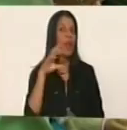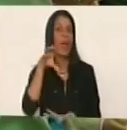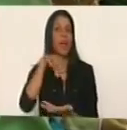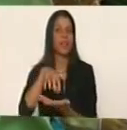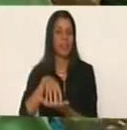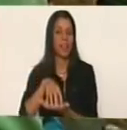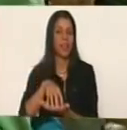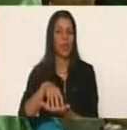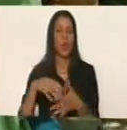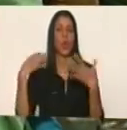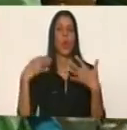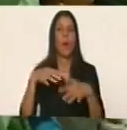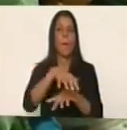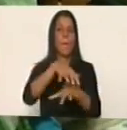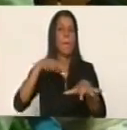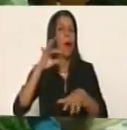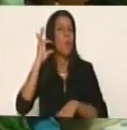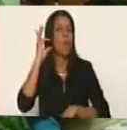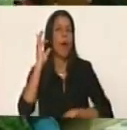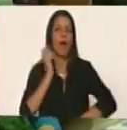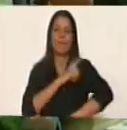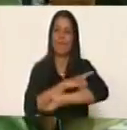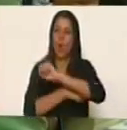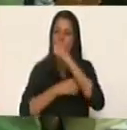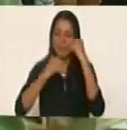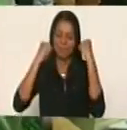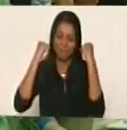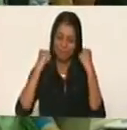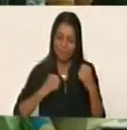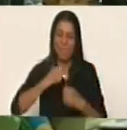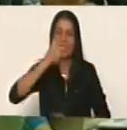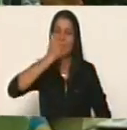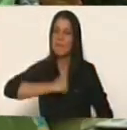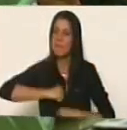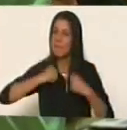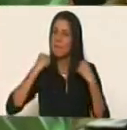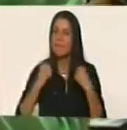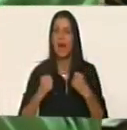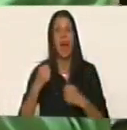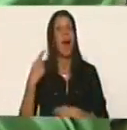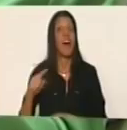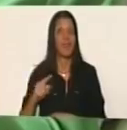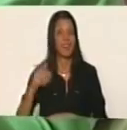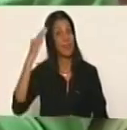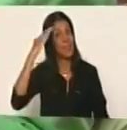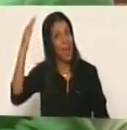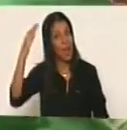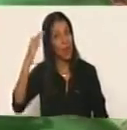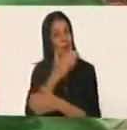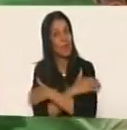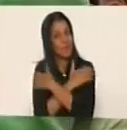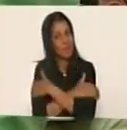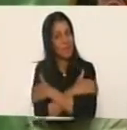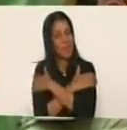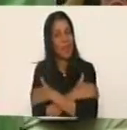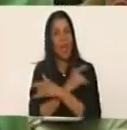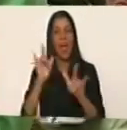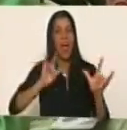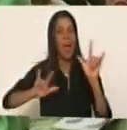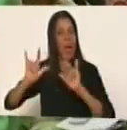hechas de pura cepa de valentía, de fortaleza y de valor. Un abrazo para todas y para todos. Yo